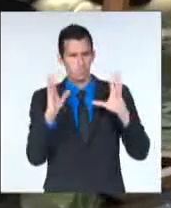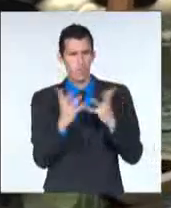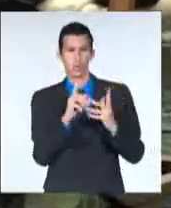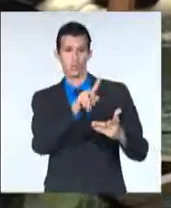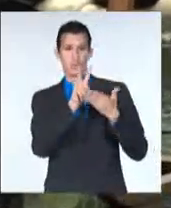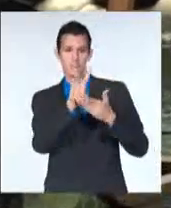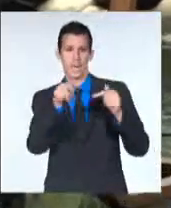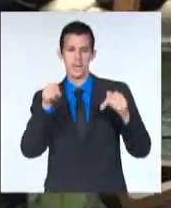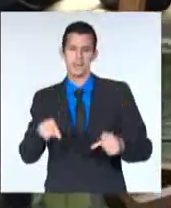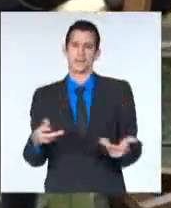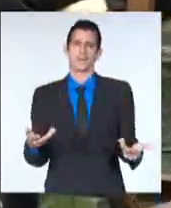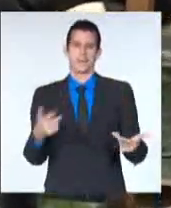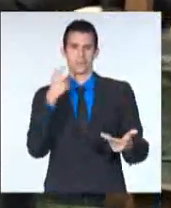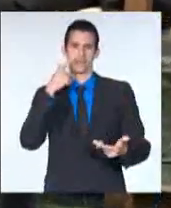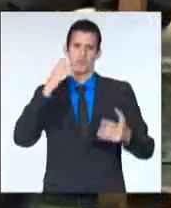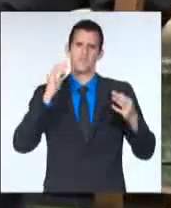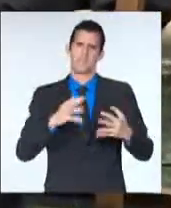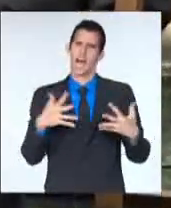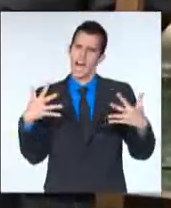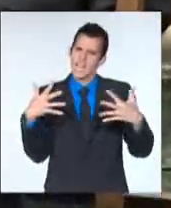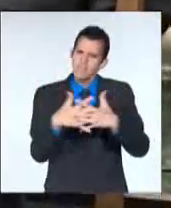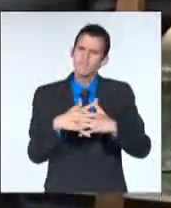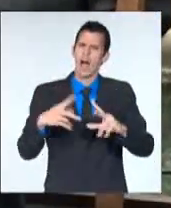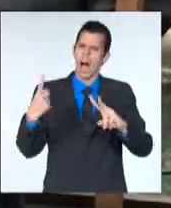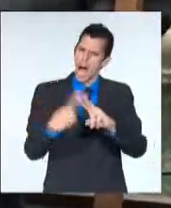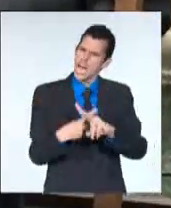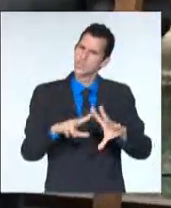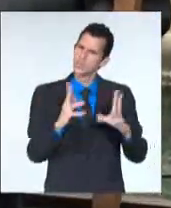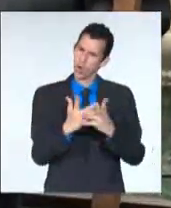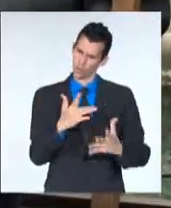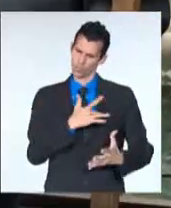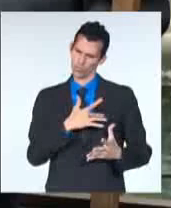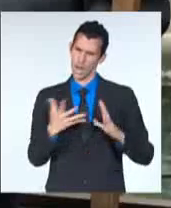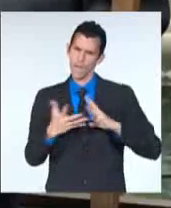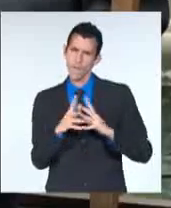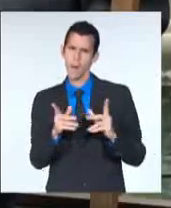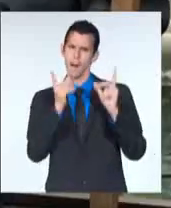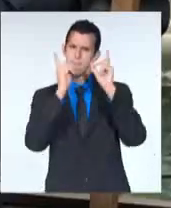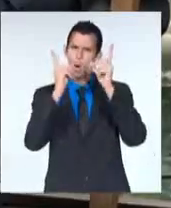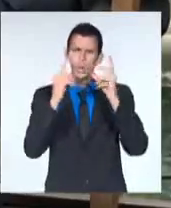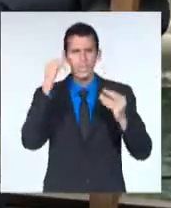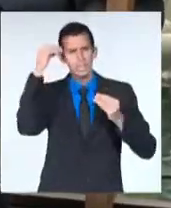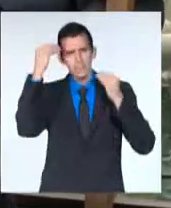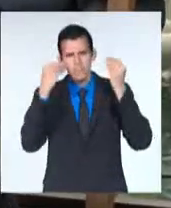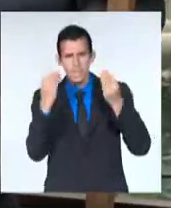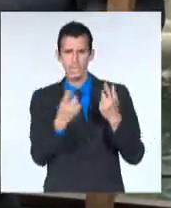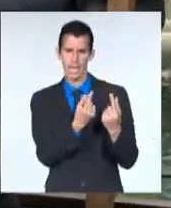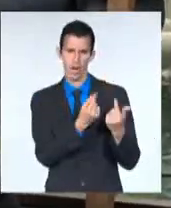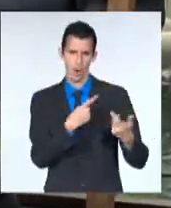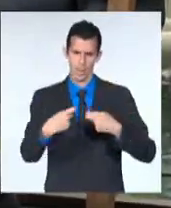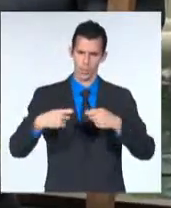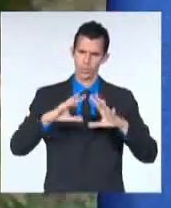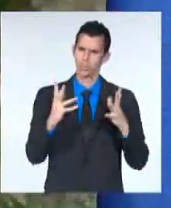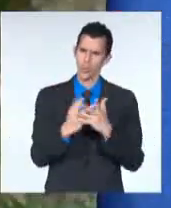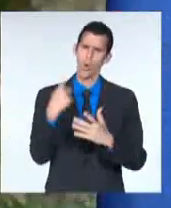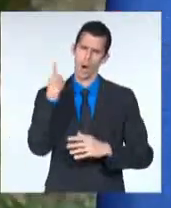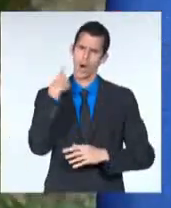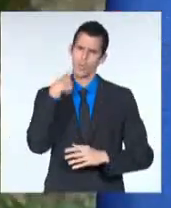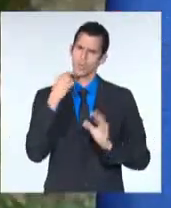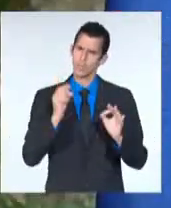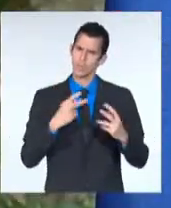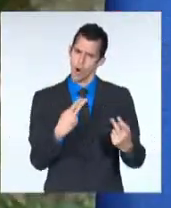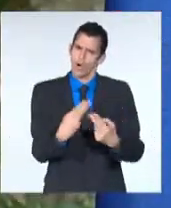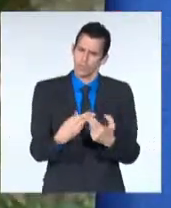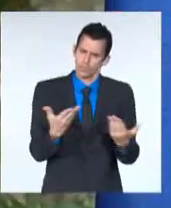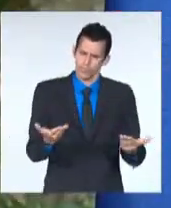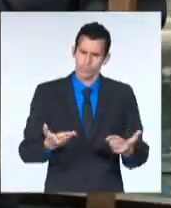es una expresión del alto nivel de nuestras relaciones políticas y también económicas, comerciales, financieras y de cooperación.